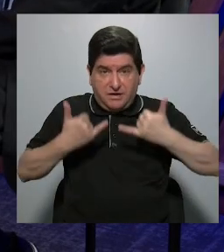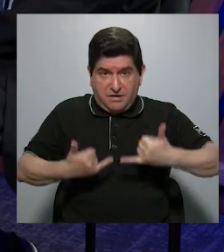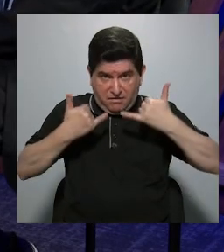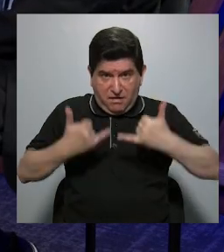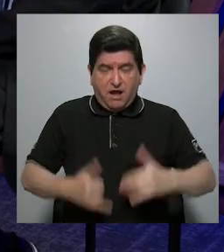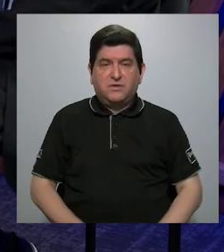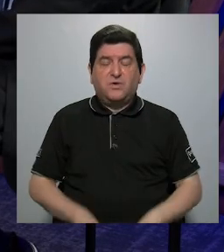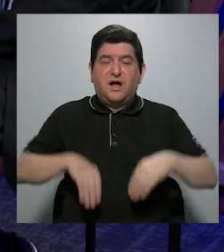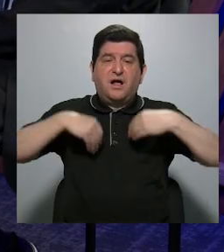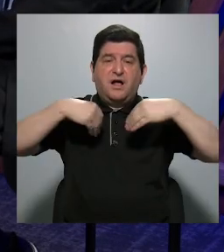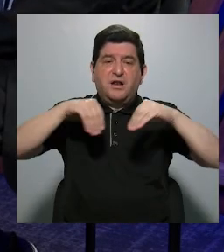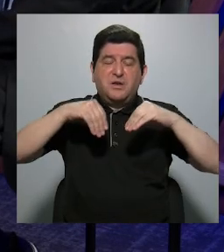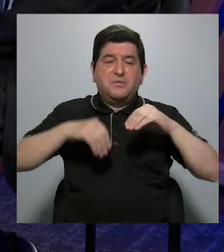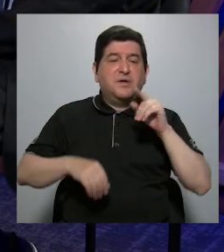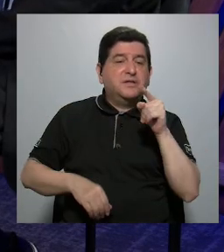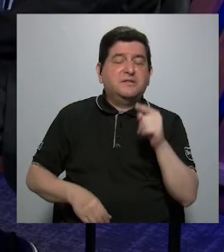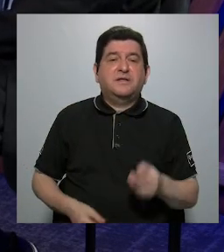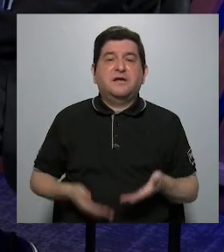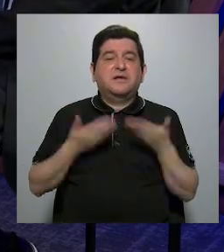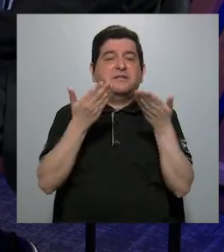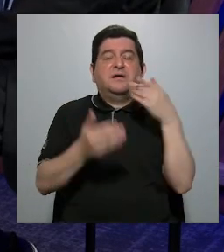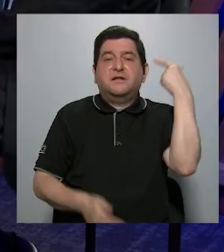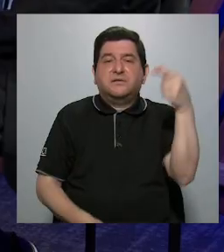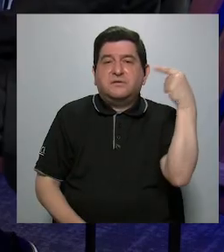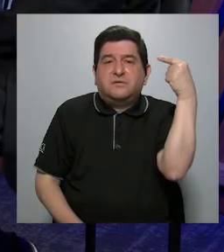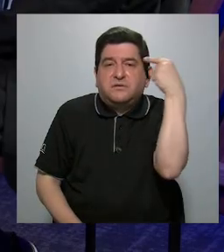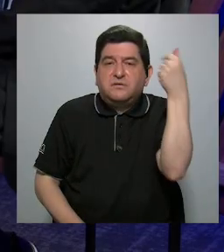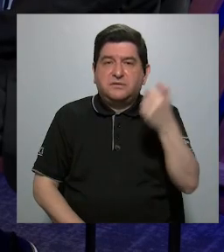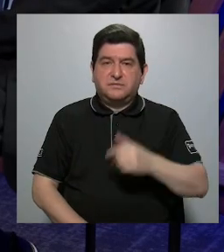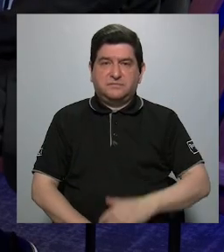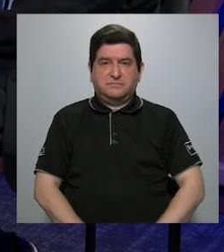Rica actual lo vendiera al gobierno,